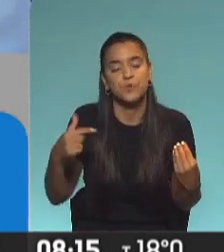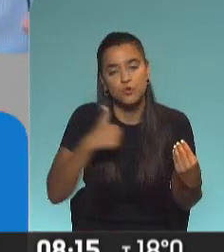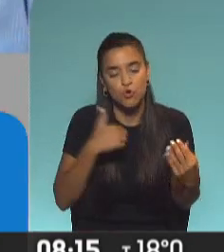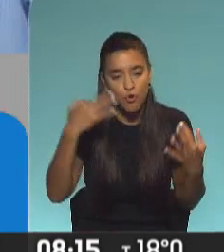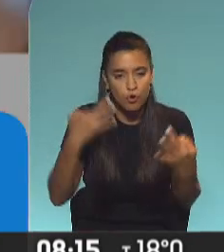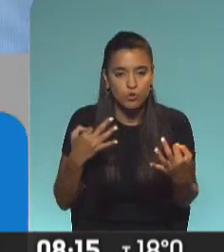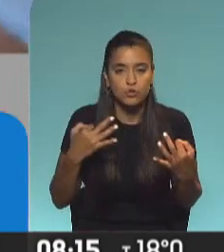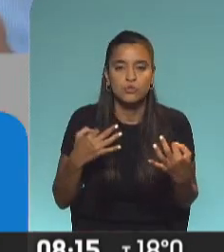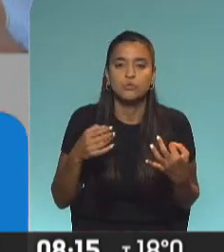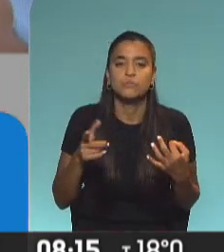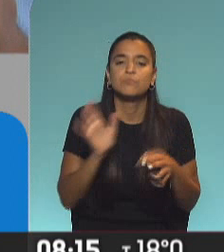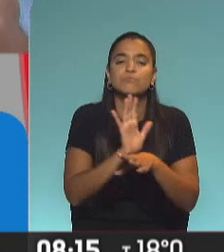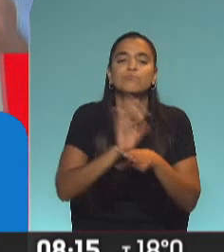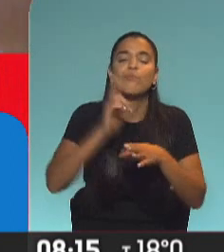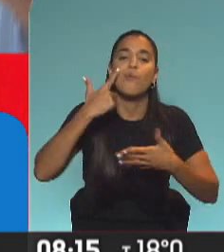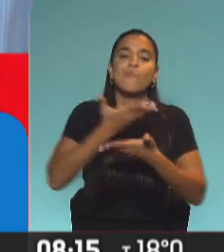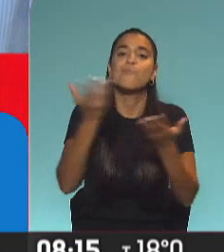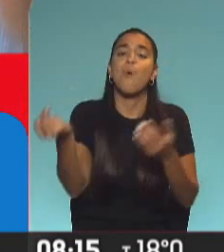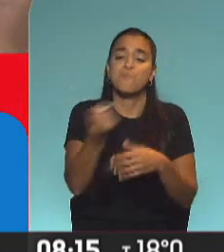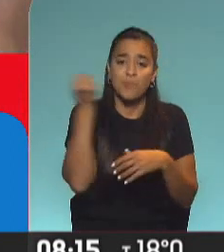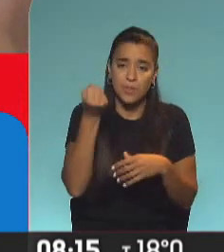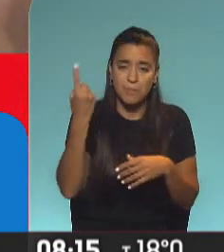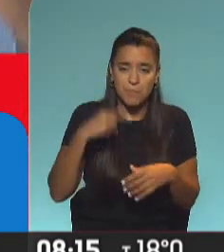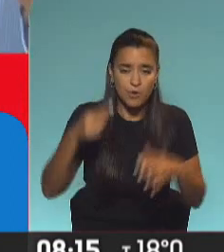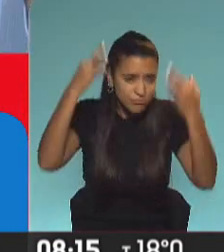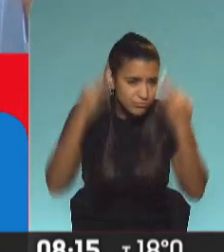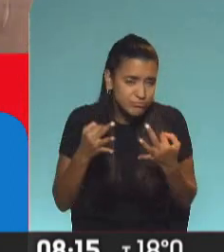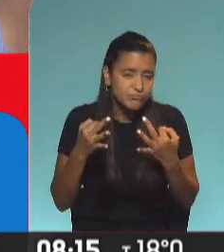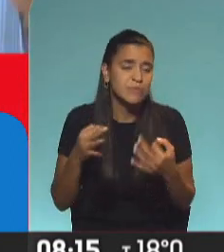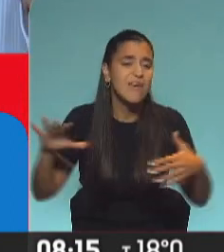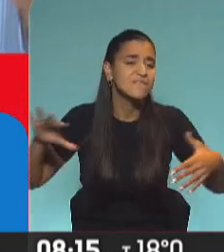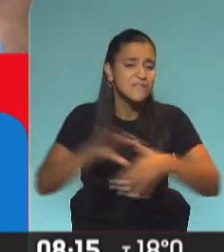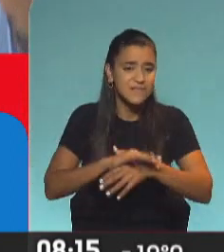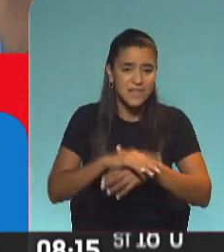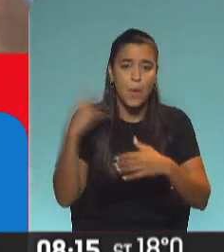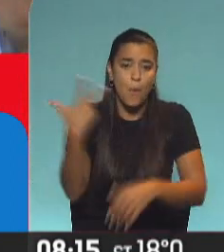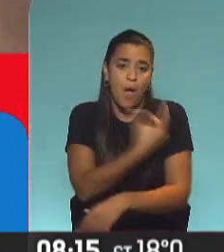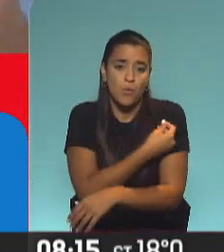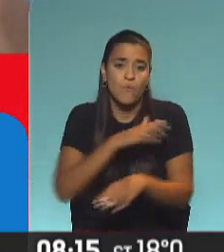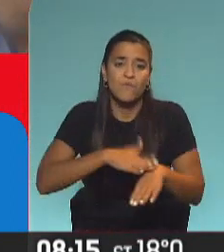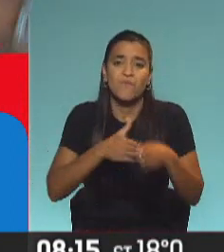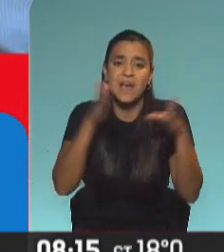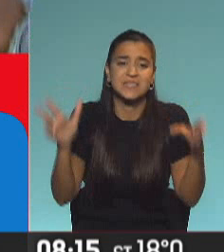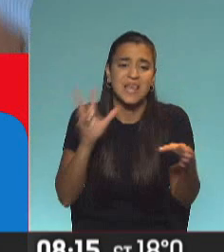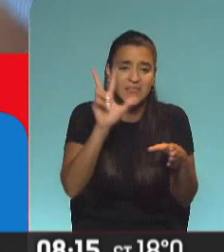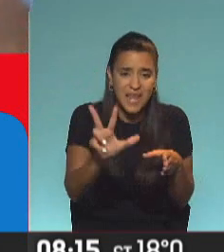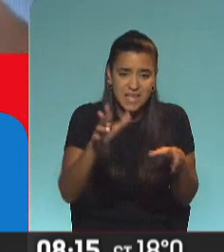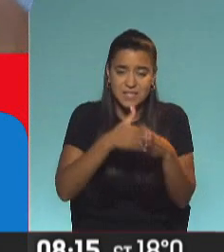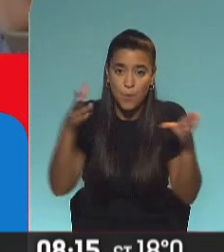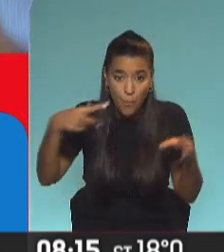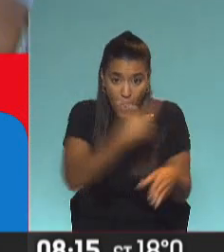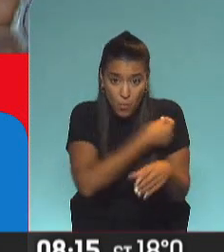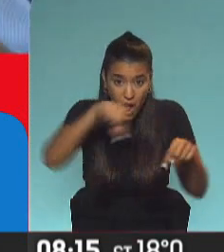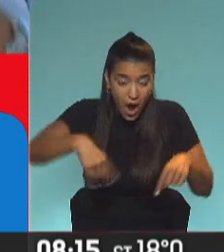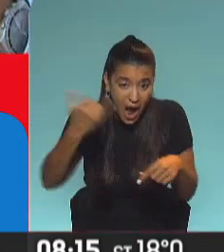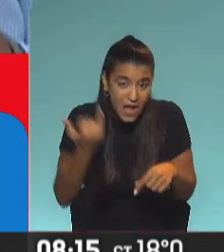supuesto, soslayando la relevancia que esto tiene, pero definitivamente tener una eficacia en nuestras vacunas en fase 3, las vacunas que hoy disponemos